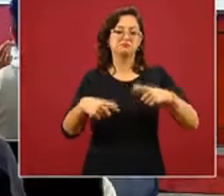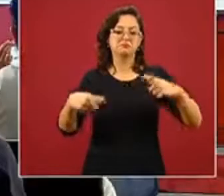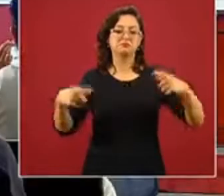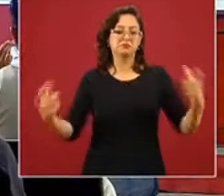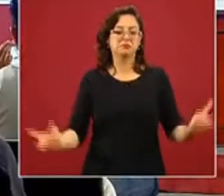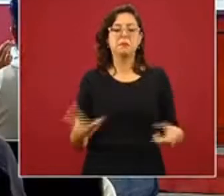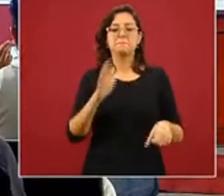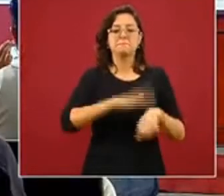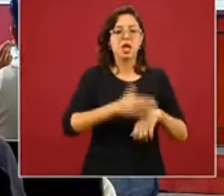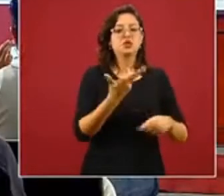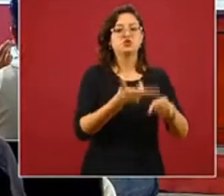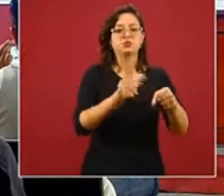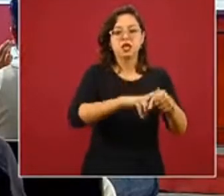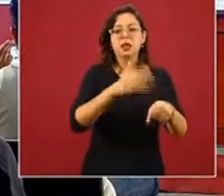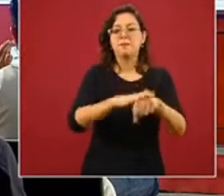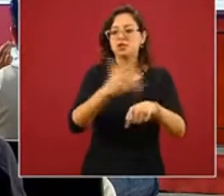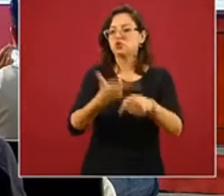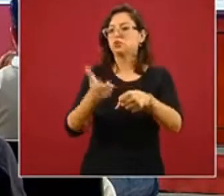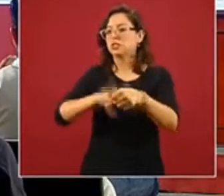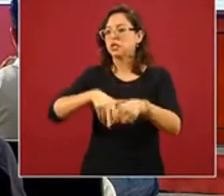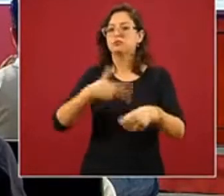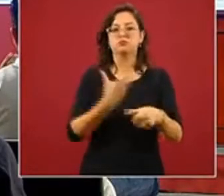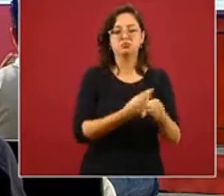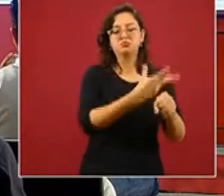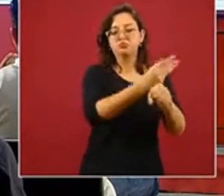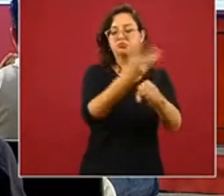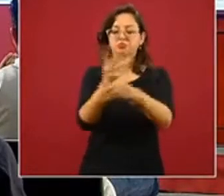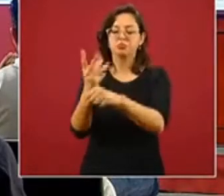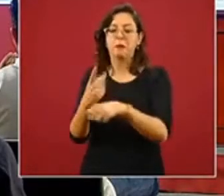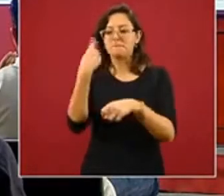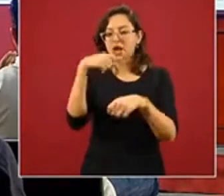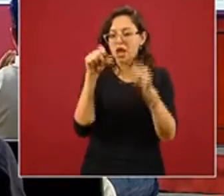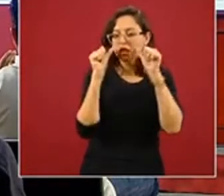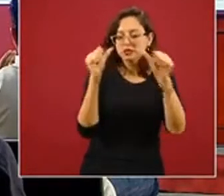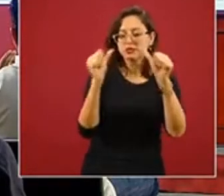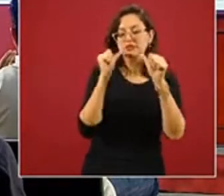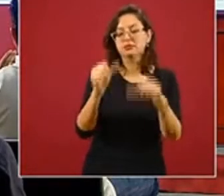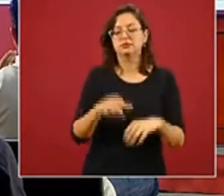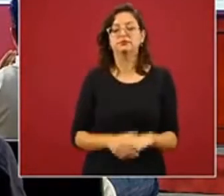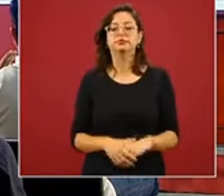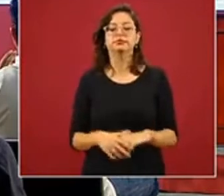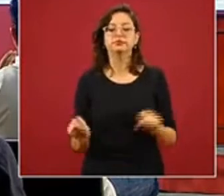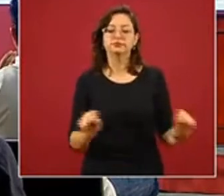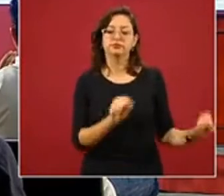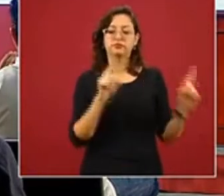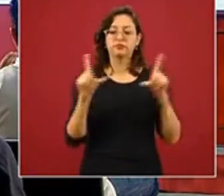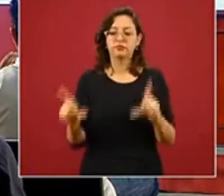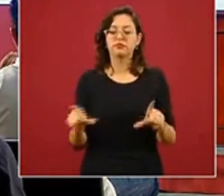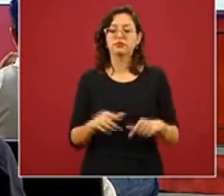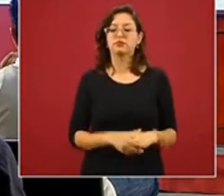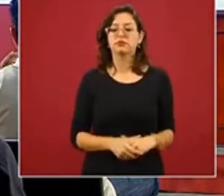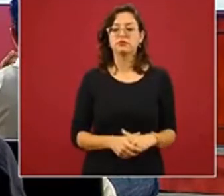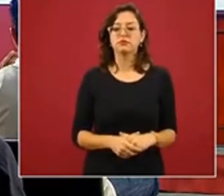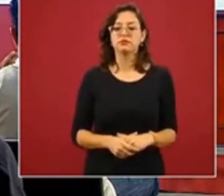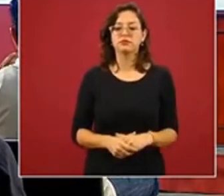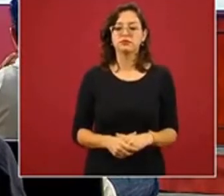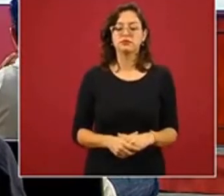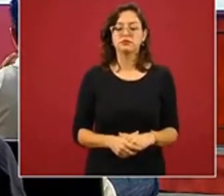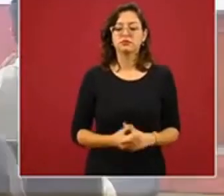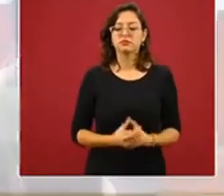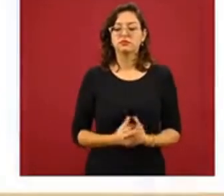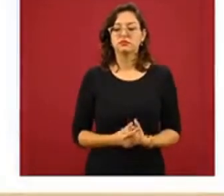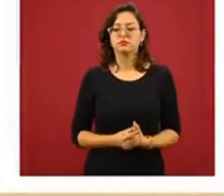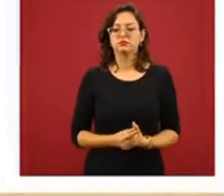medida que se va requiriendo este tipo de unidades. Veamos la siguiente diapositiva, que es precisamente la distribución de las